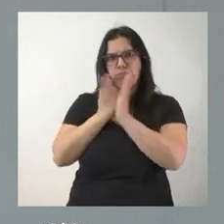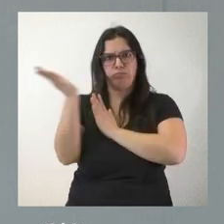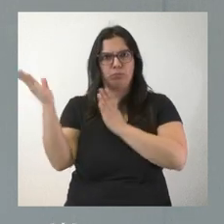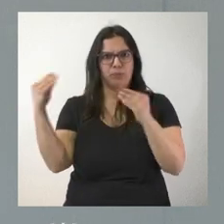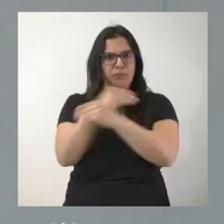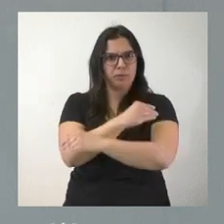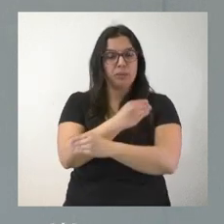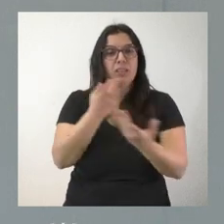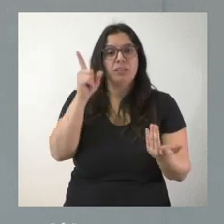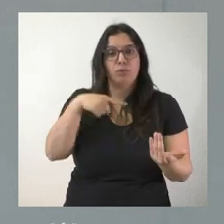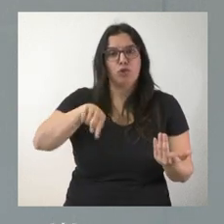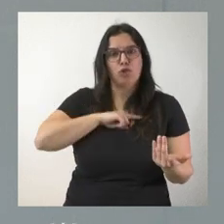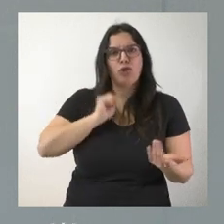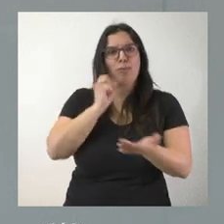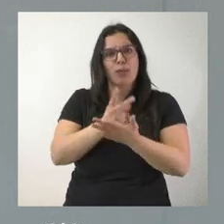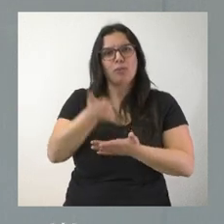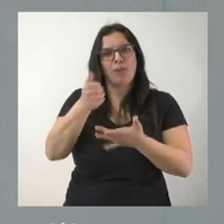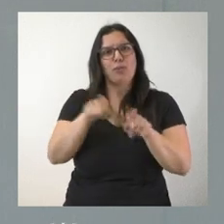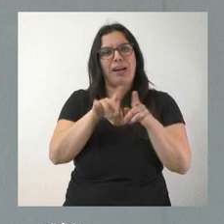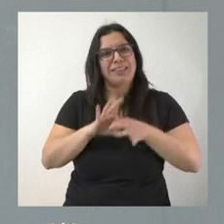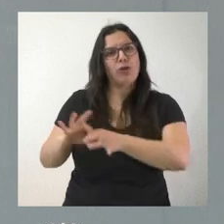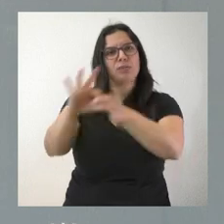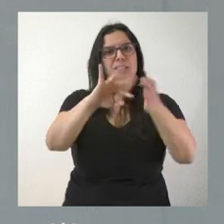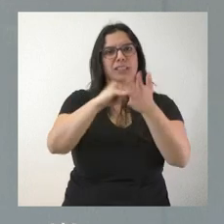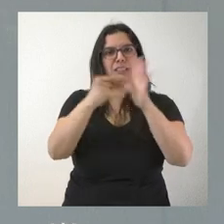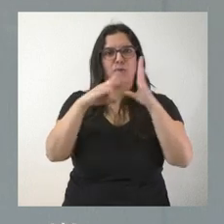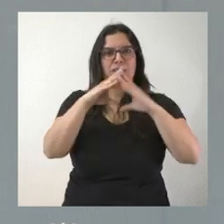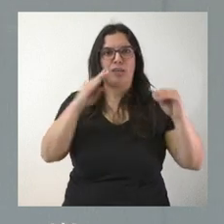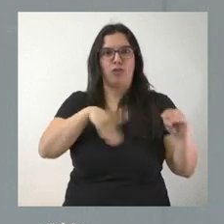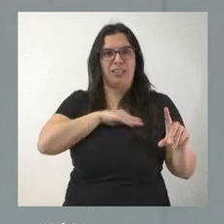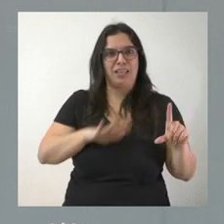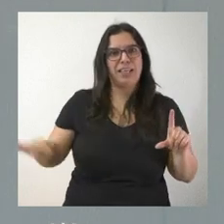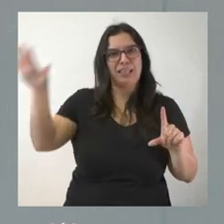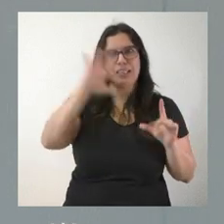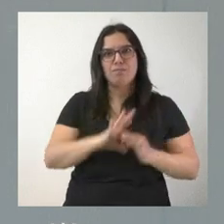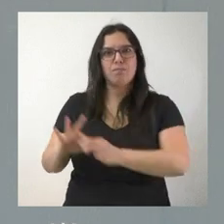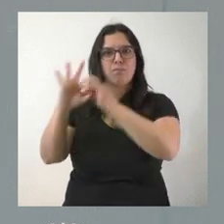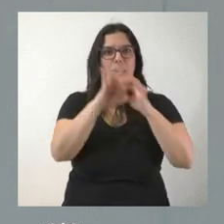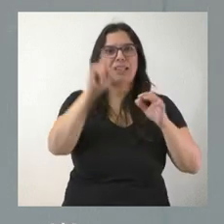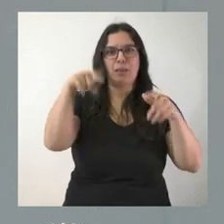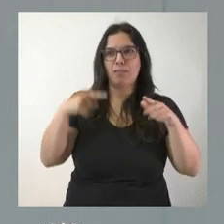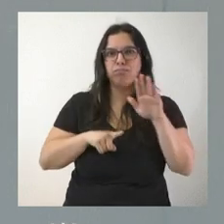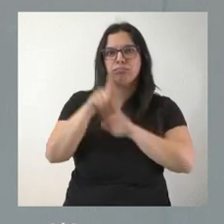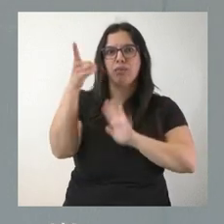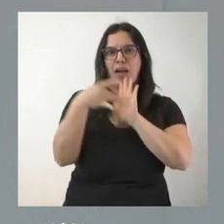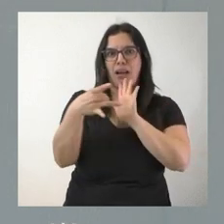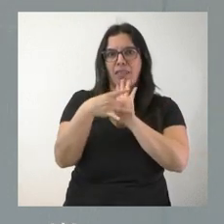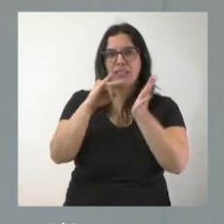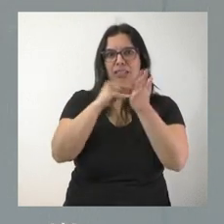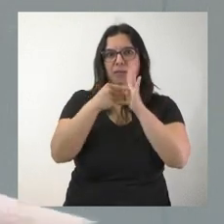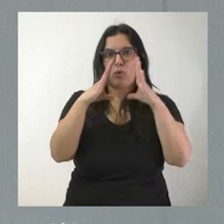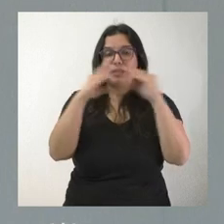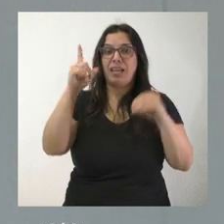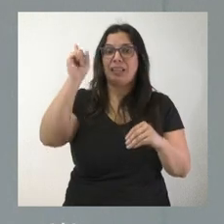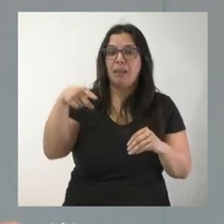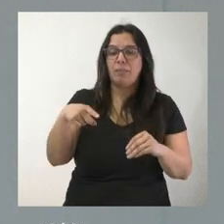por apostar por la cohesión del sistema universitario en España por la calidad del sistema universitario y por un modelo